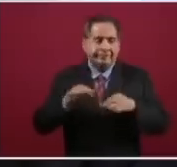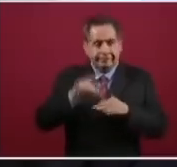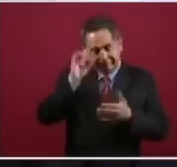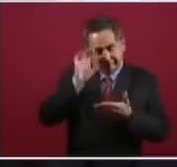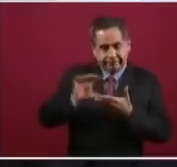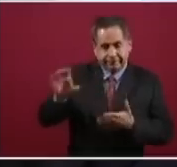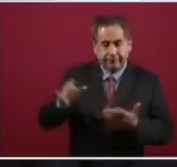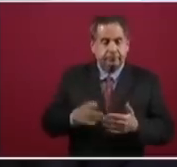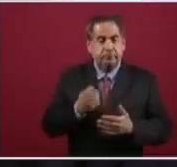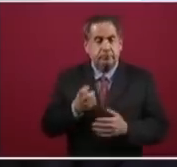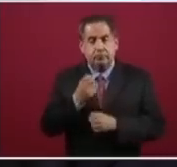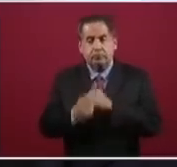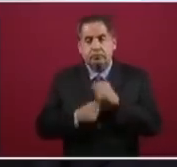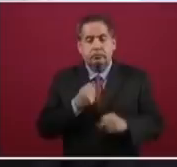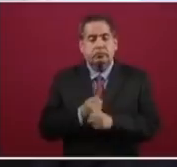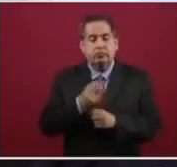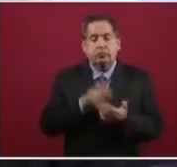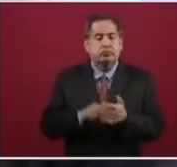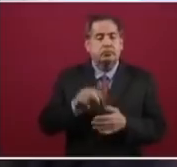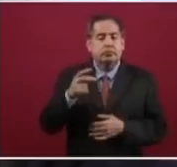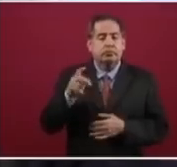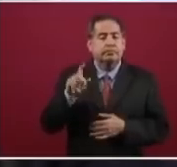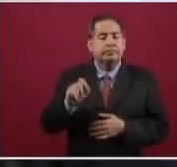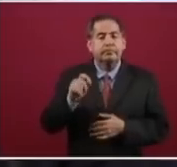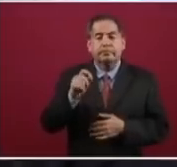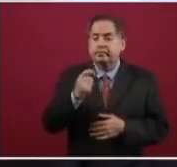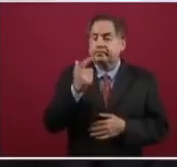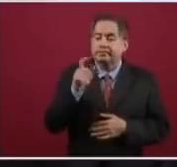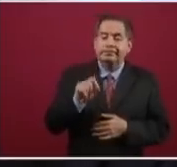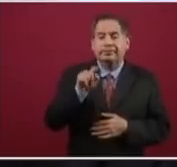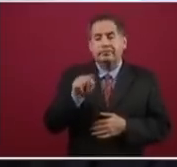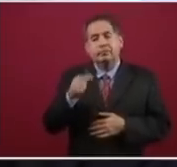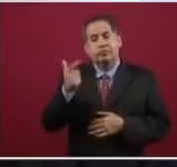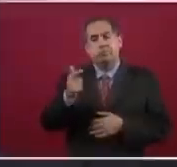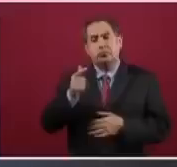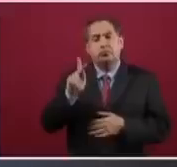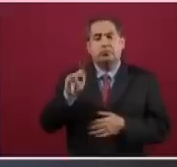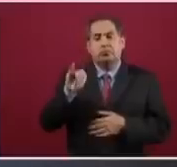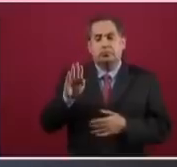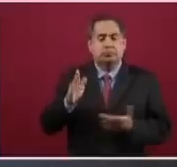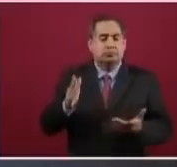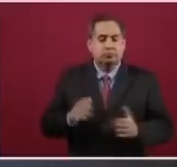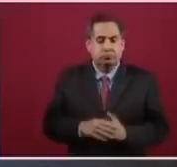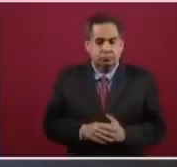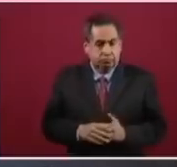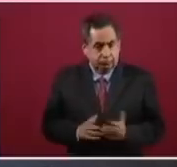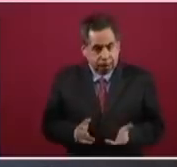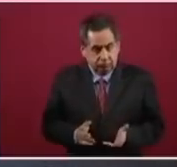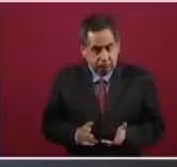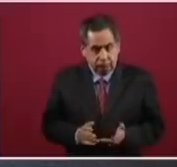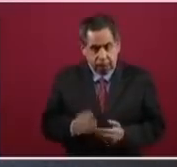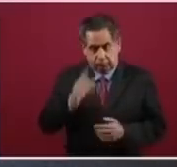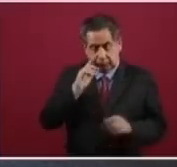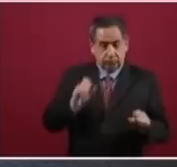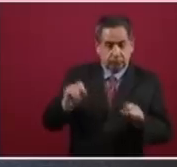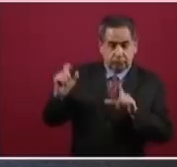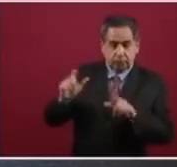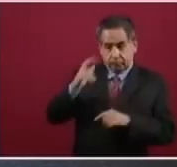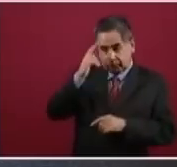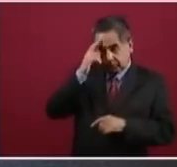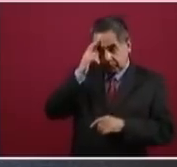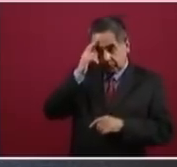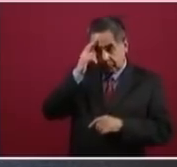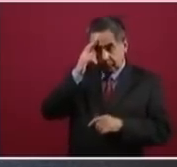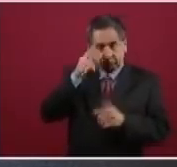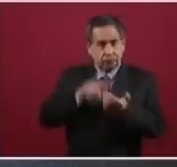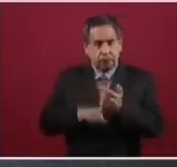para el año 2020 es de punto 7 por ciento del pib eso en aquella gráfica donde teníamos